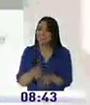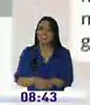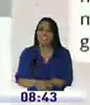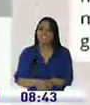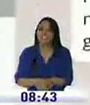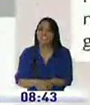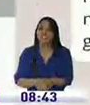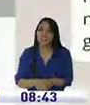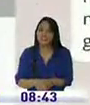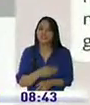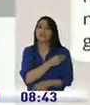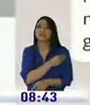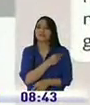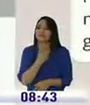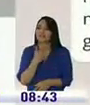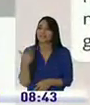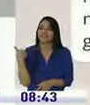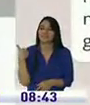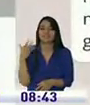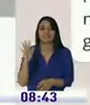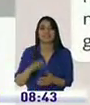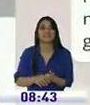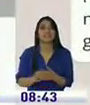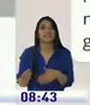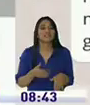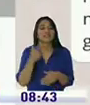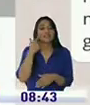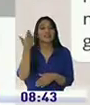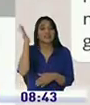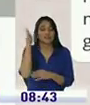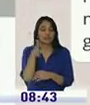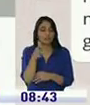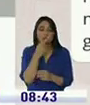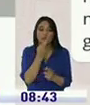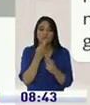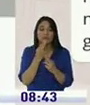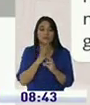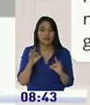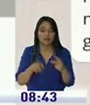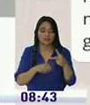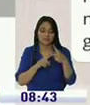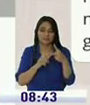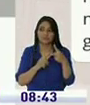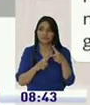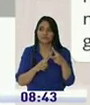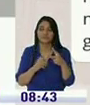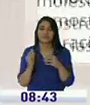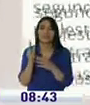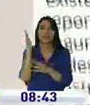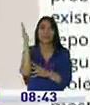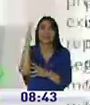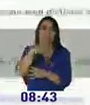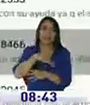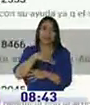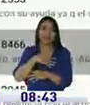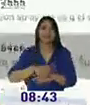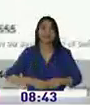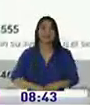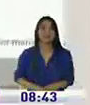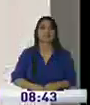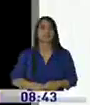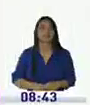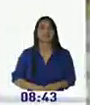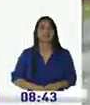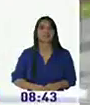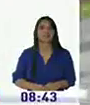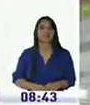sea, terrible. Existe un buen tiempo, hicieron un reportaje. No hay respuesta en la segunda de esta rama de árbol caída. Ok, vamos. Fuga de